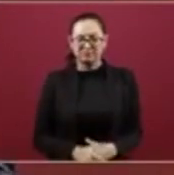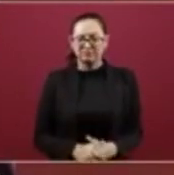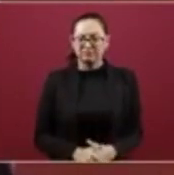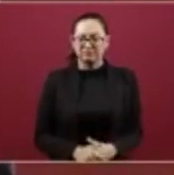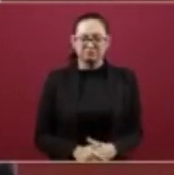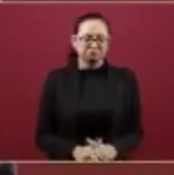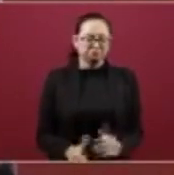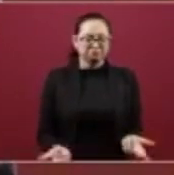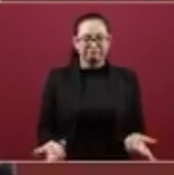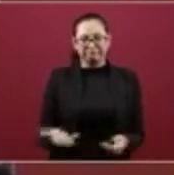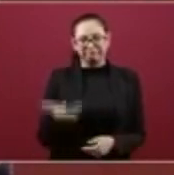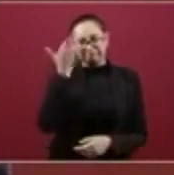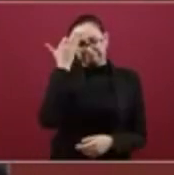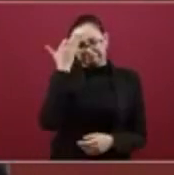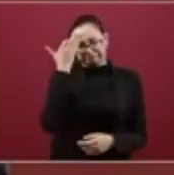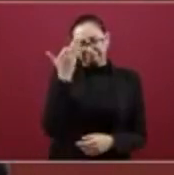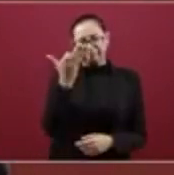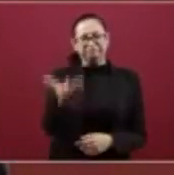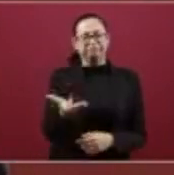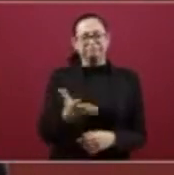en